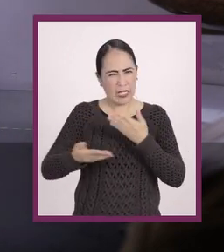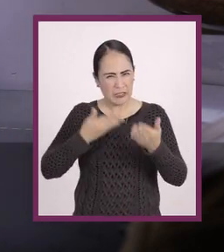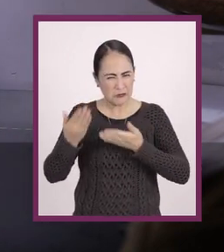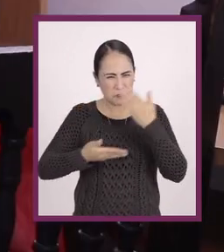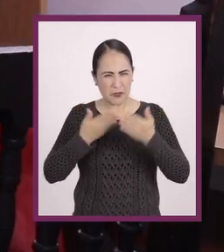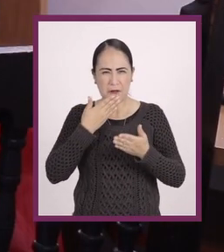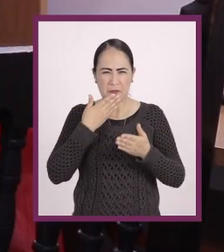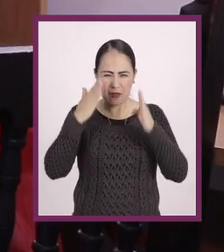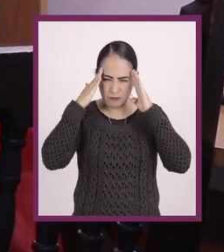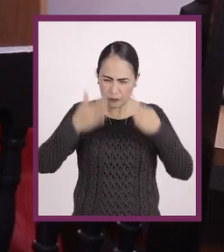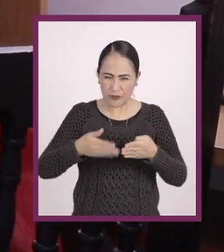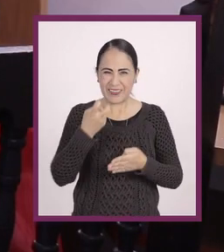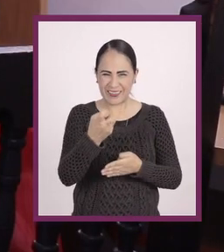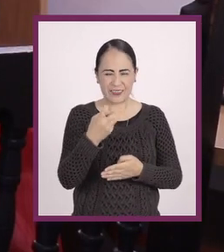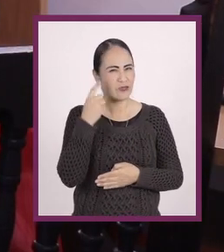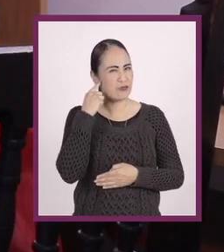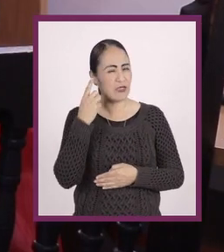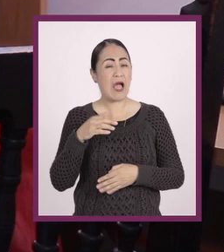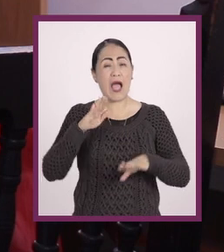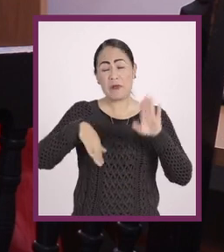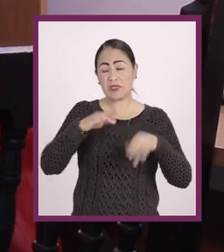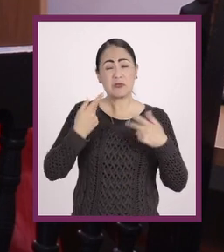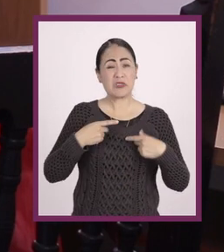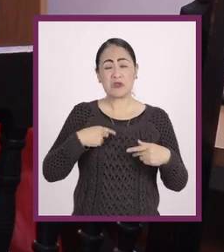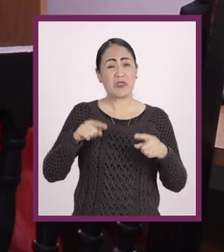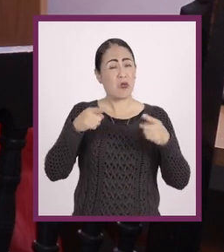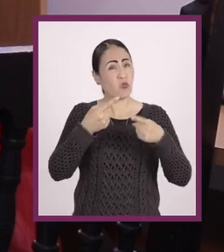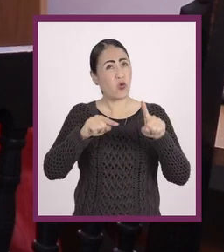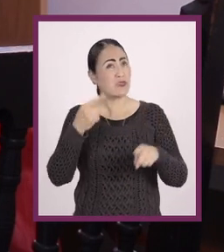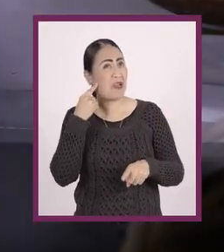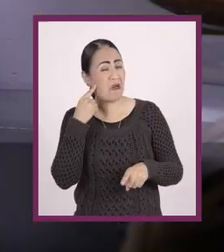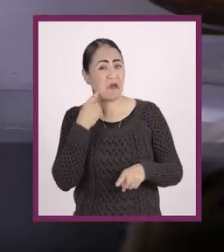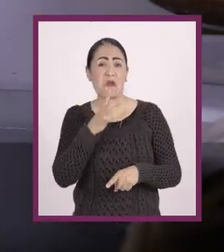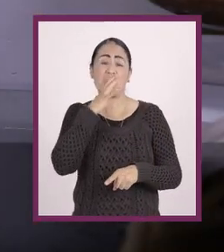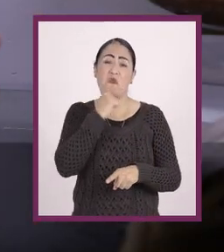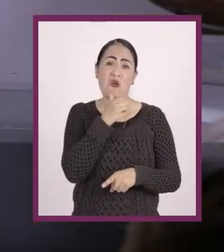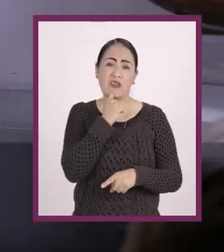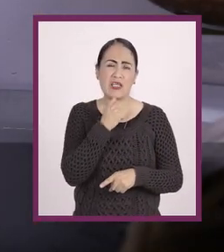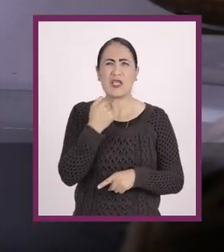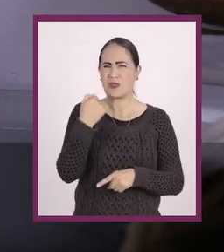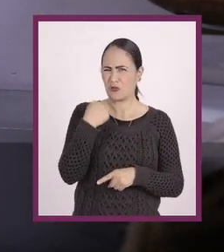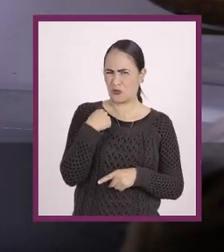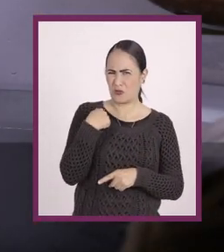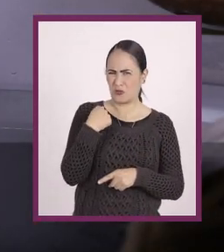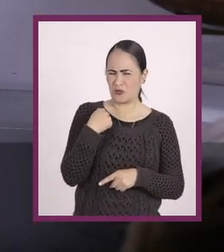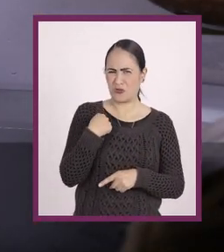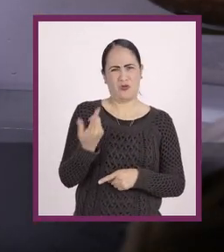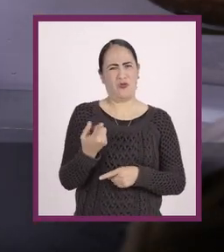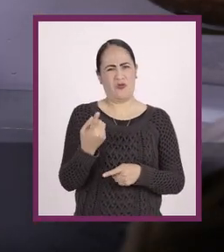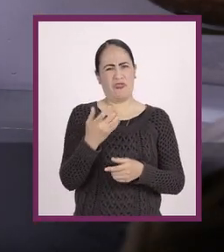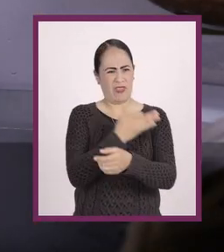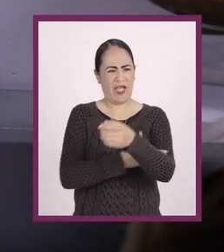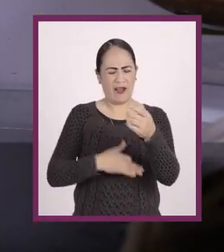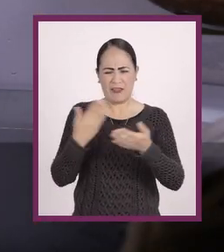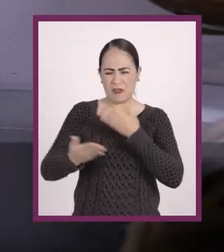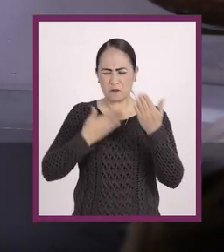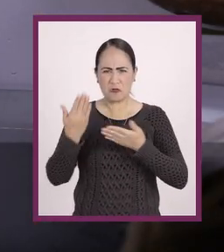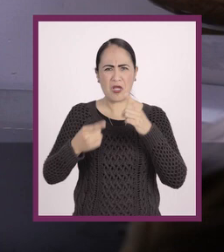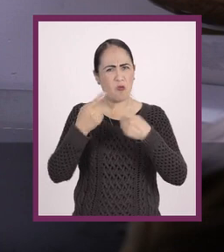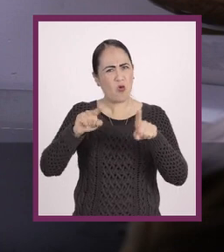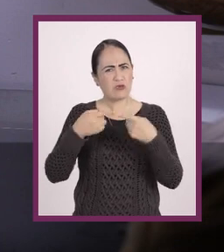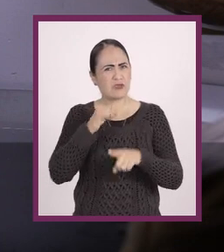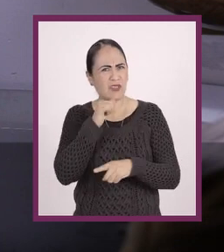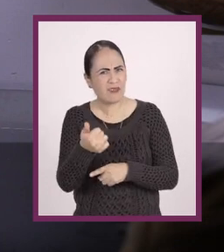resultado he escuchado que hay personas que no se pueden concentrar con música yo de por sí no me imagino estudiar una tarde sin música